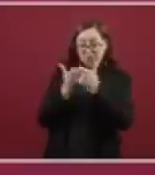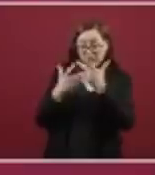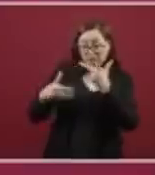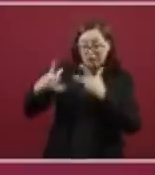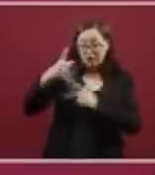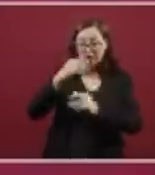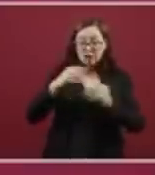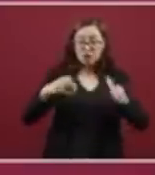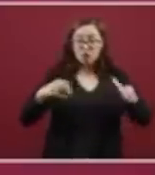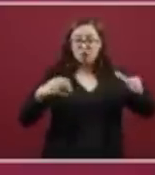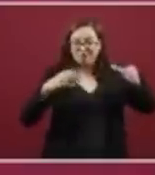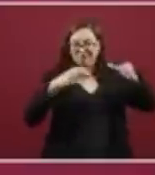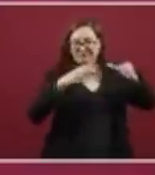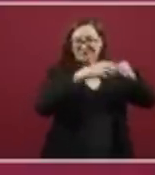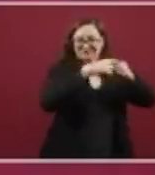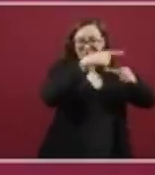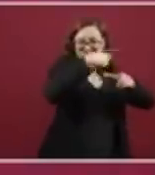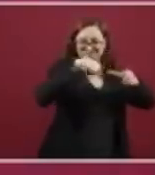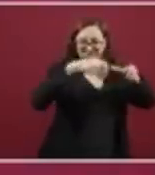conservadores